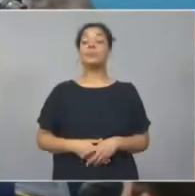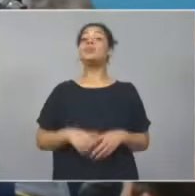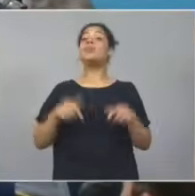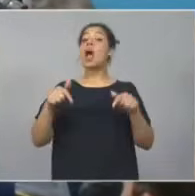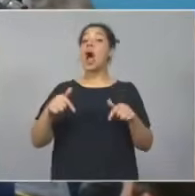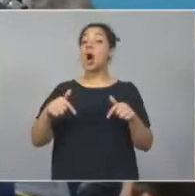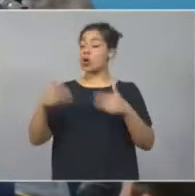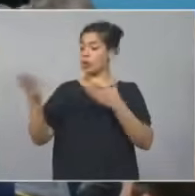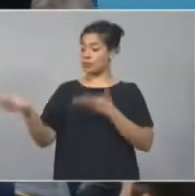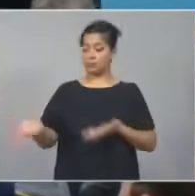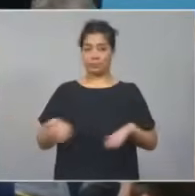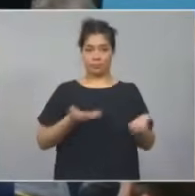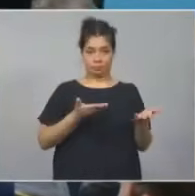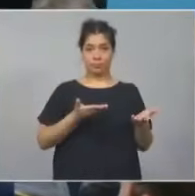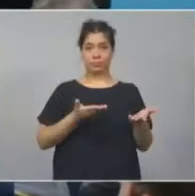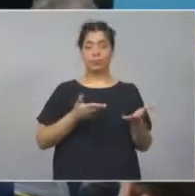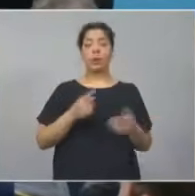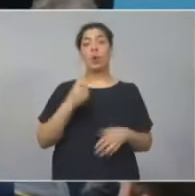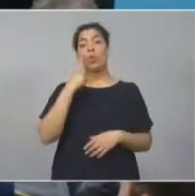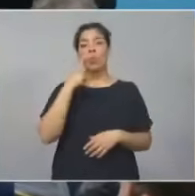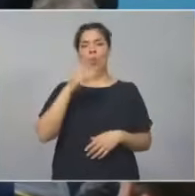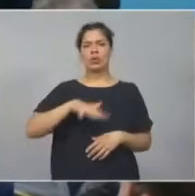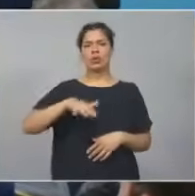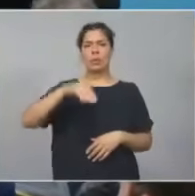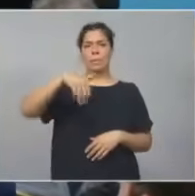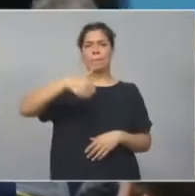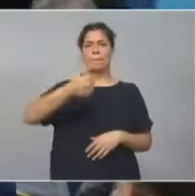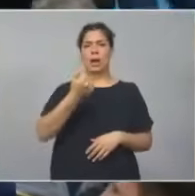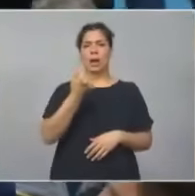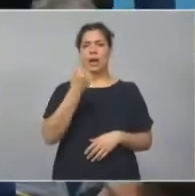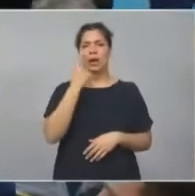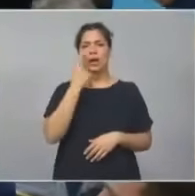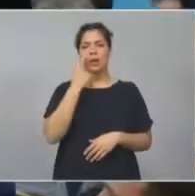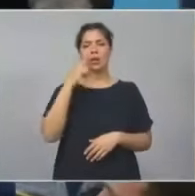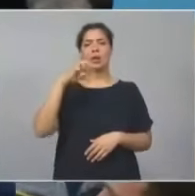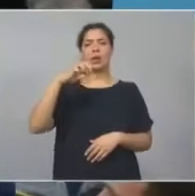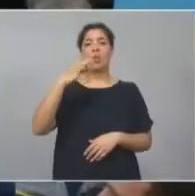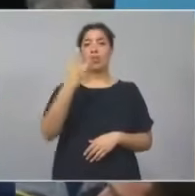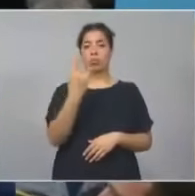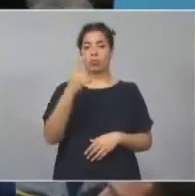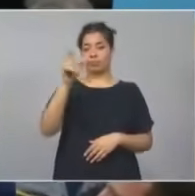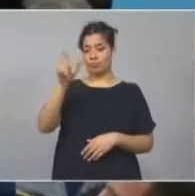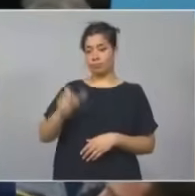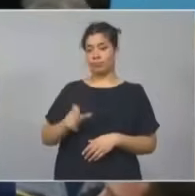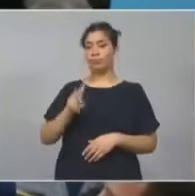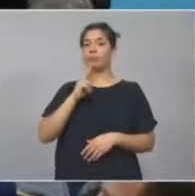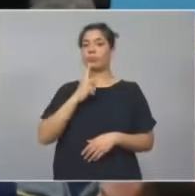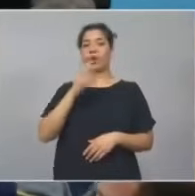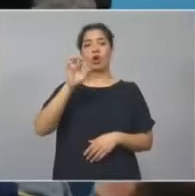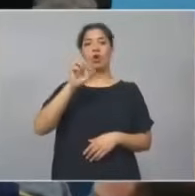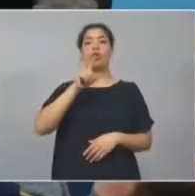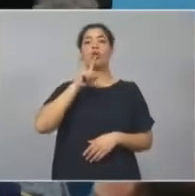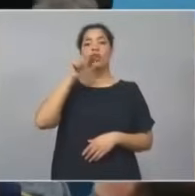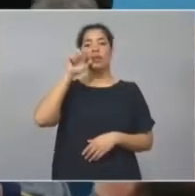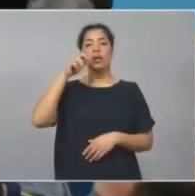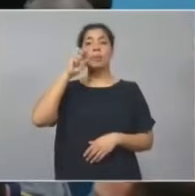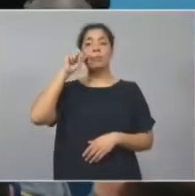Invitamos seguidamente al municipio de Maipú, Lorena Otermín, su intendenta interina.